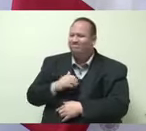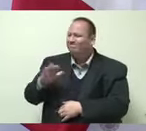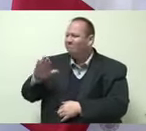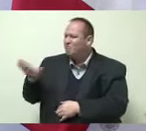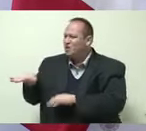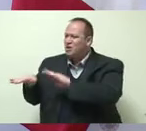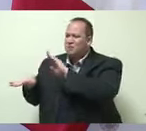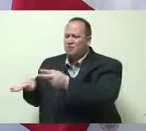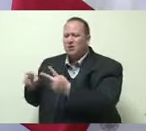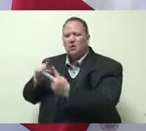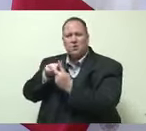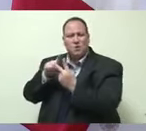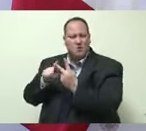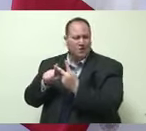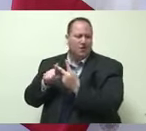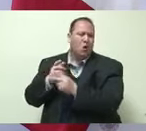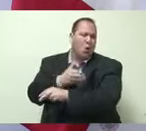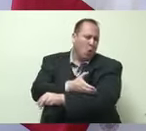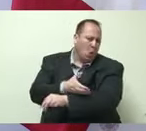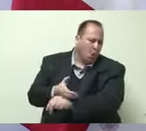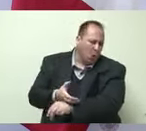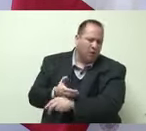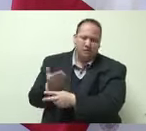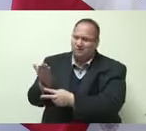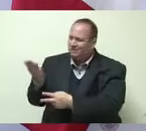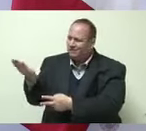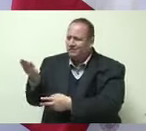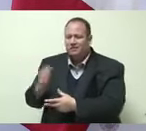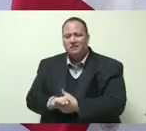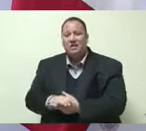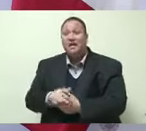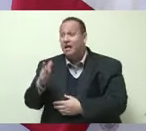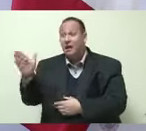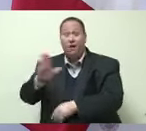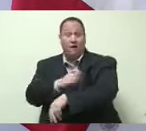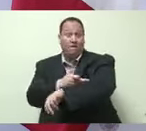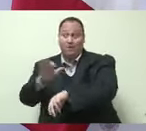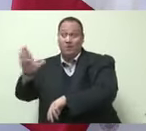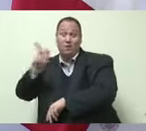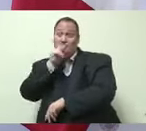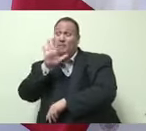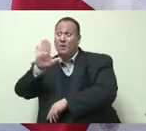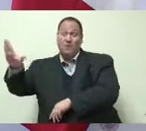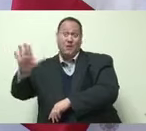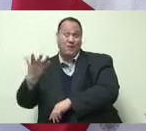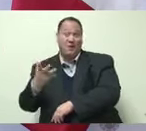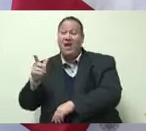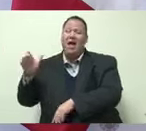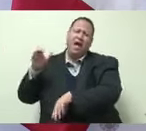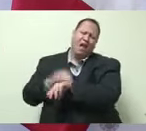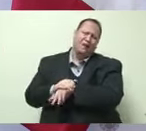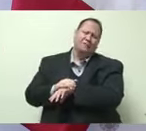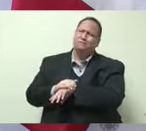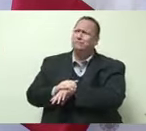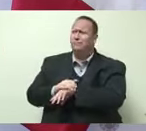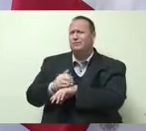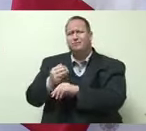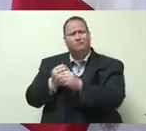vida dos compañeros, dos padres de familia, dos amigos de muchos, de